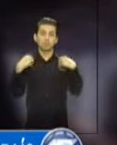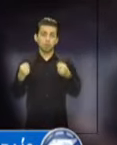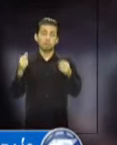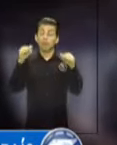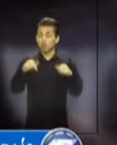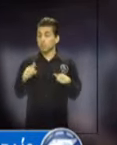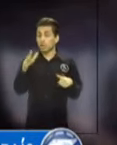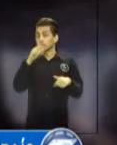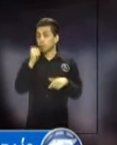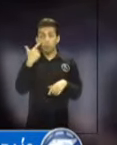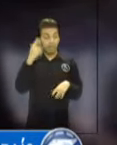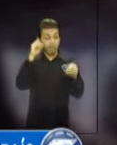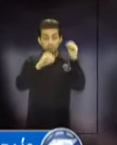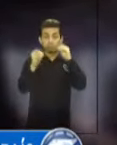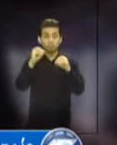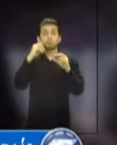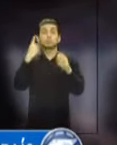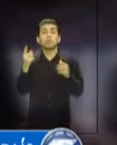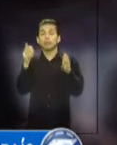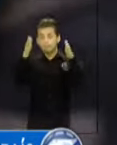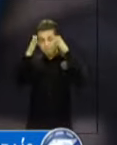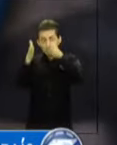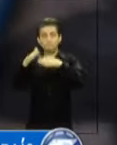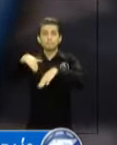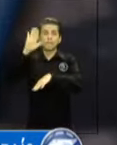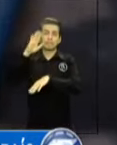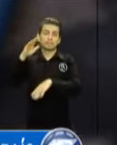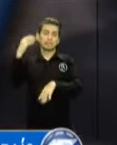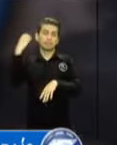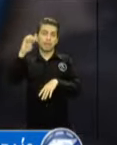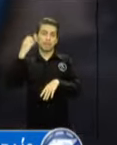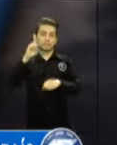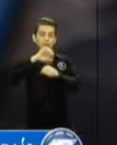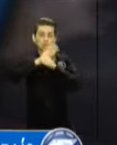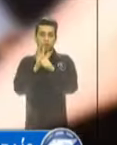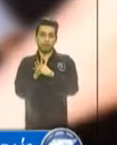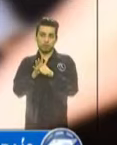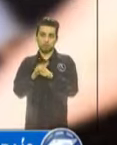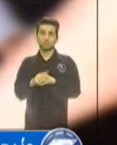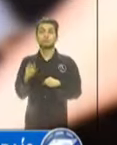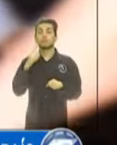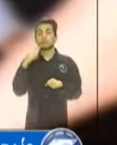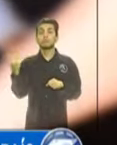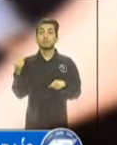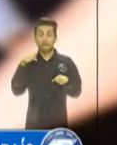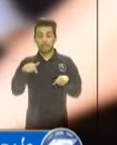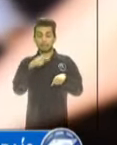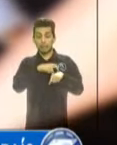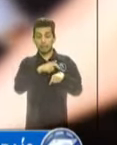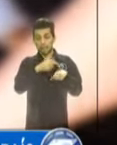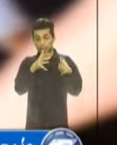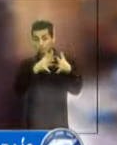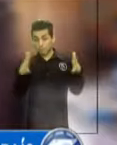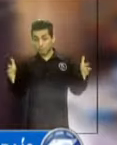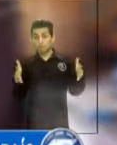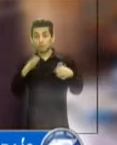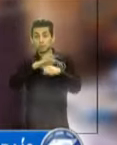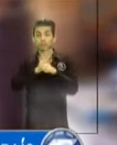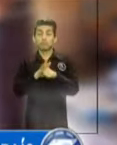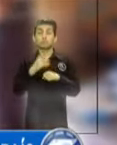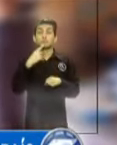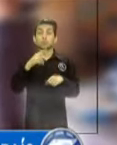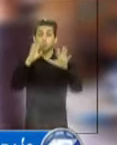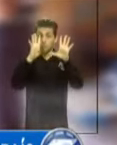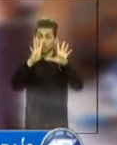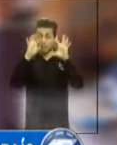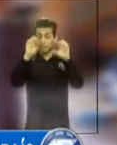realizar debido a la emergencia del COVID-19. El portal detalla que durante el periodo de tiempo en mención, 9 menores de edad han